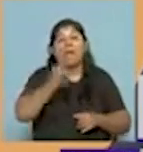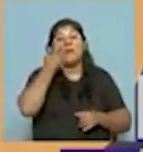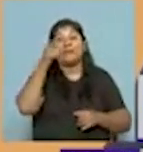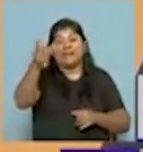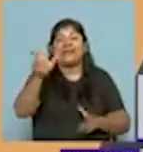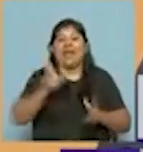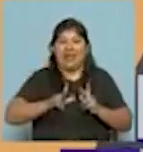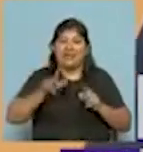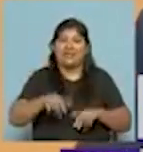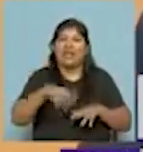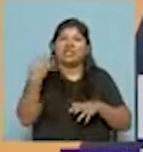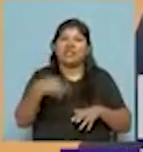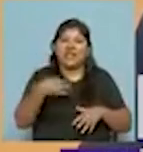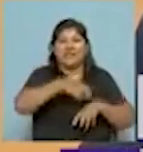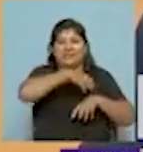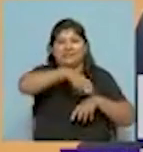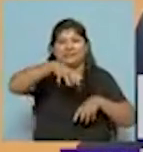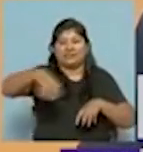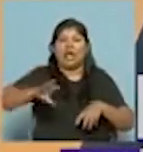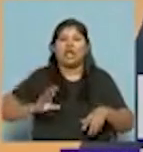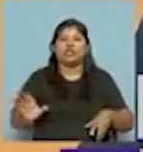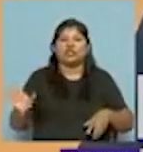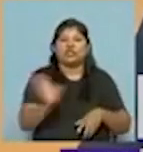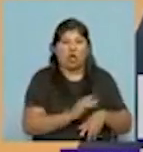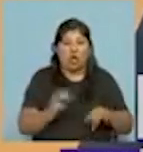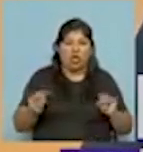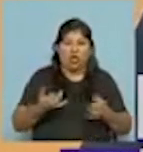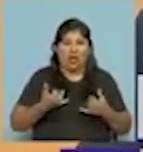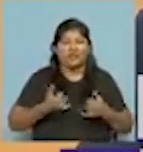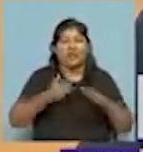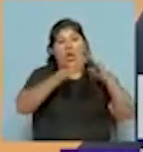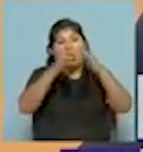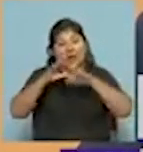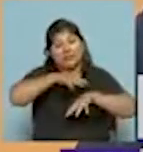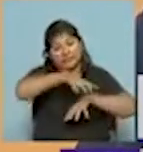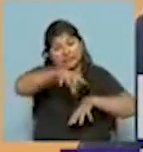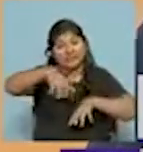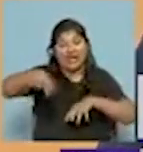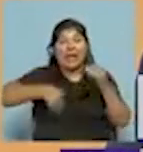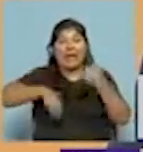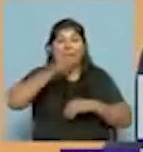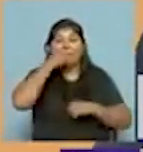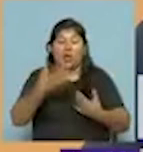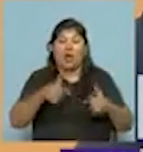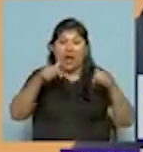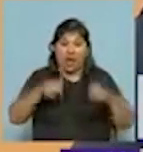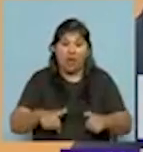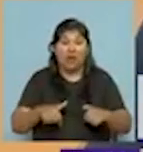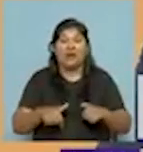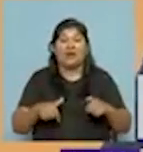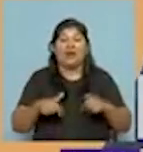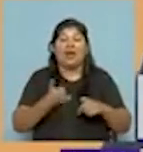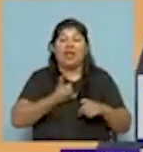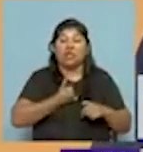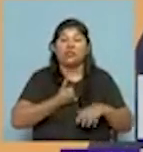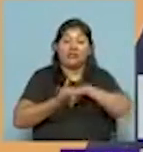gente tratar de llevar a todos los barrios es un objetivo de este año seguir descentralizando por ahora lo pudimos hacer en alto